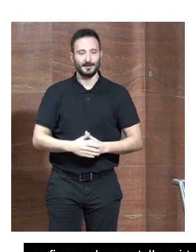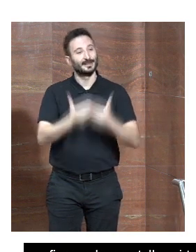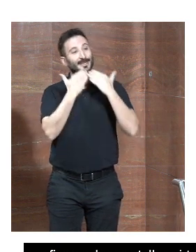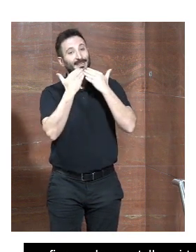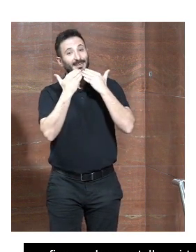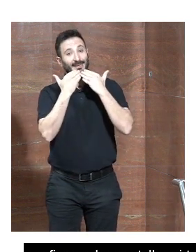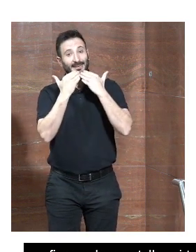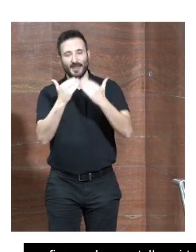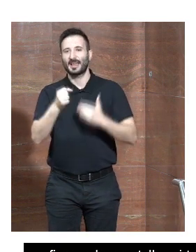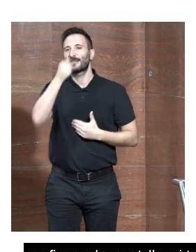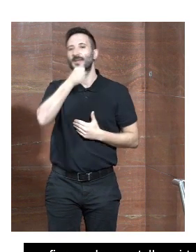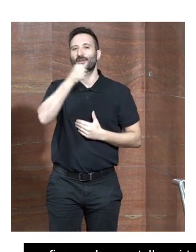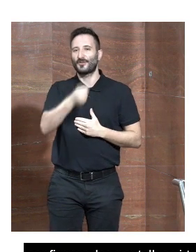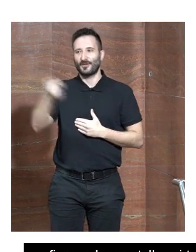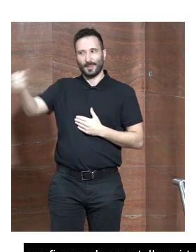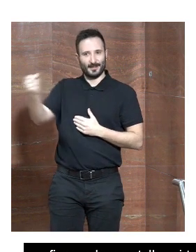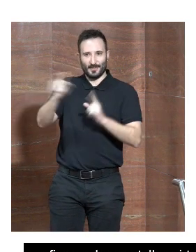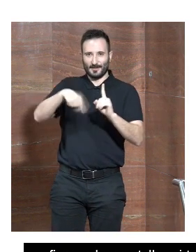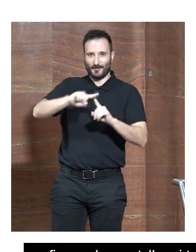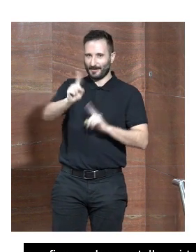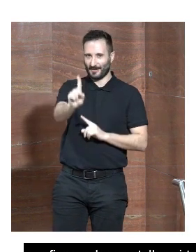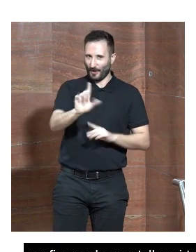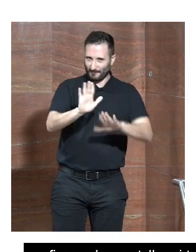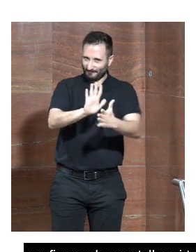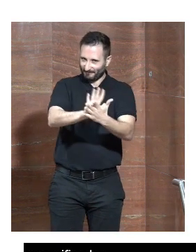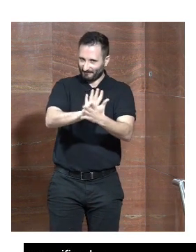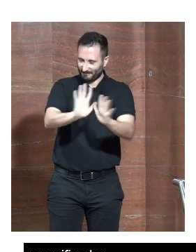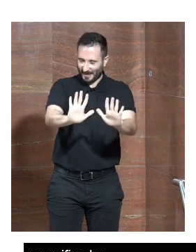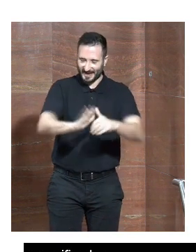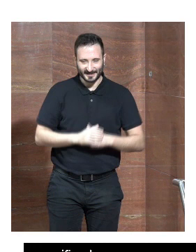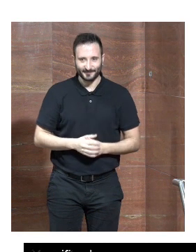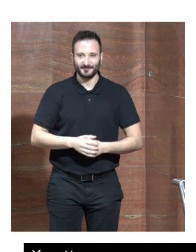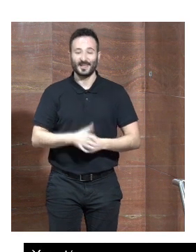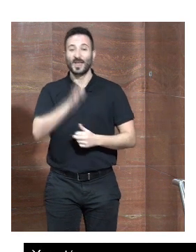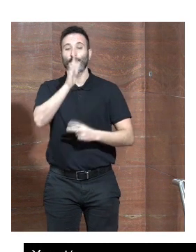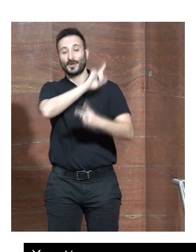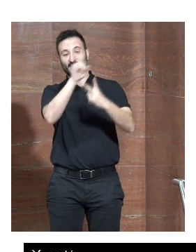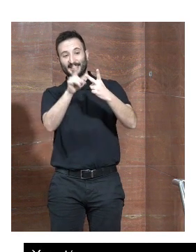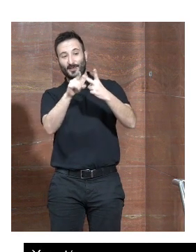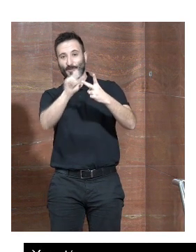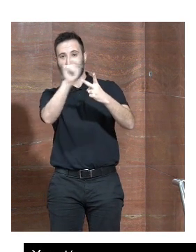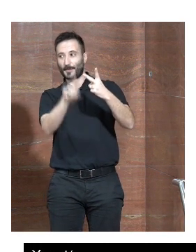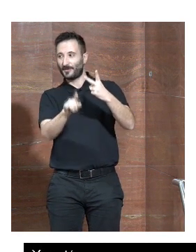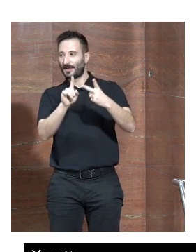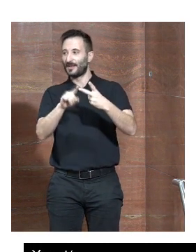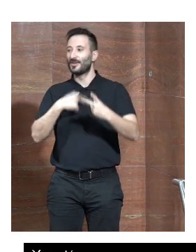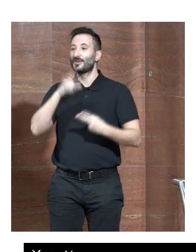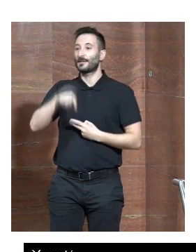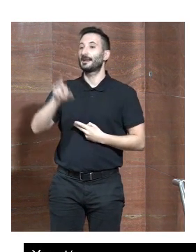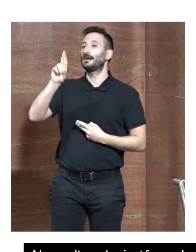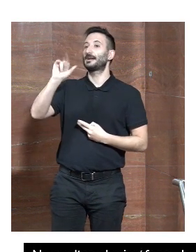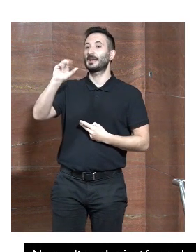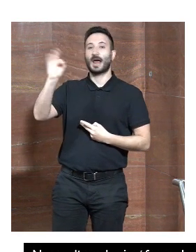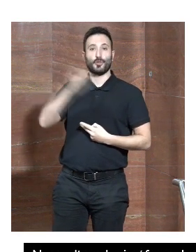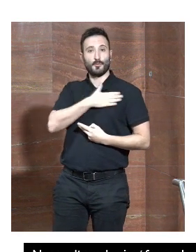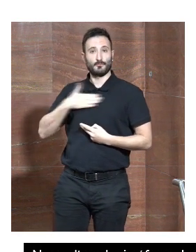Ya está. No sueltes el micrófono, Jonathan. Estáis Enrique y tú juntos, porque hay otra. Yo iba a hacer una pregunta a Ricardo, así